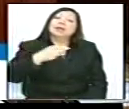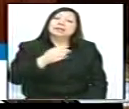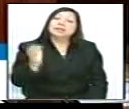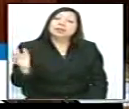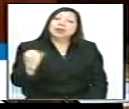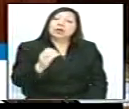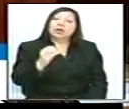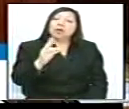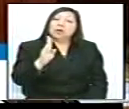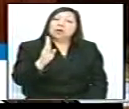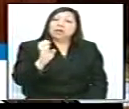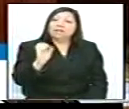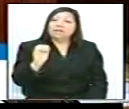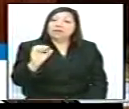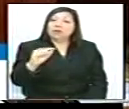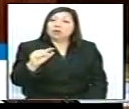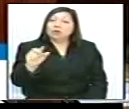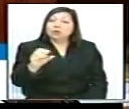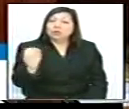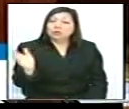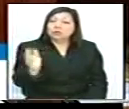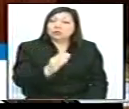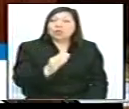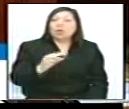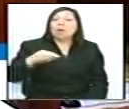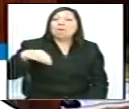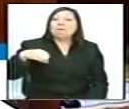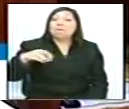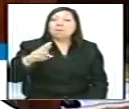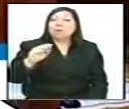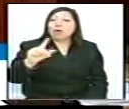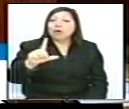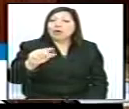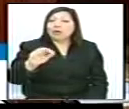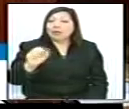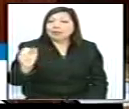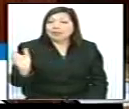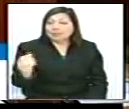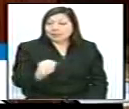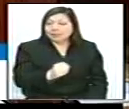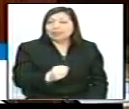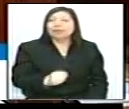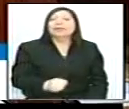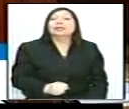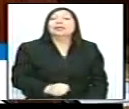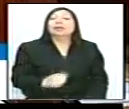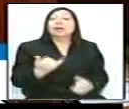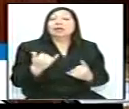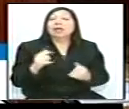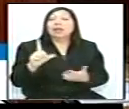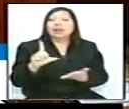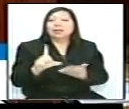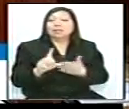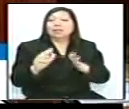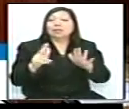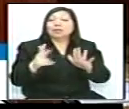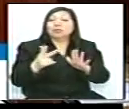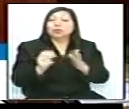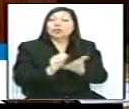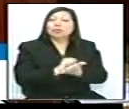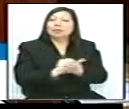de Orbegoso Rusell, Francisco Humberto Morales Arabia, Milagros Campos Ramos, Lima, 18 de septiembre de